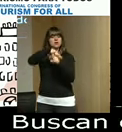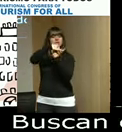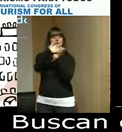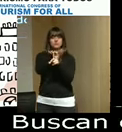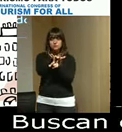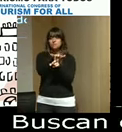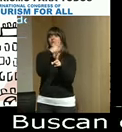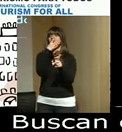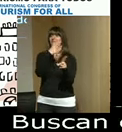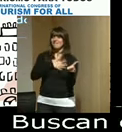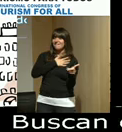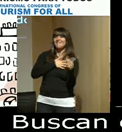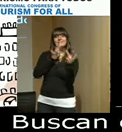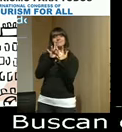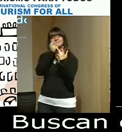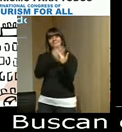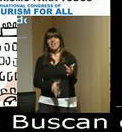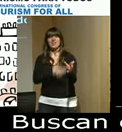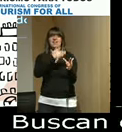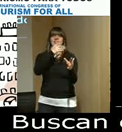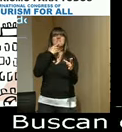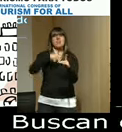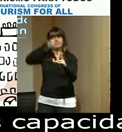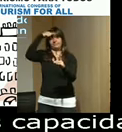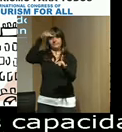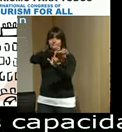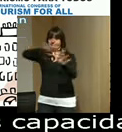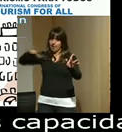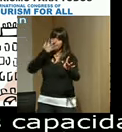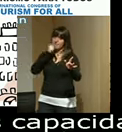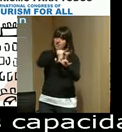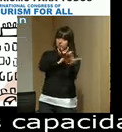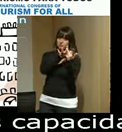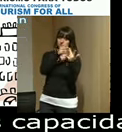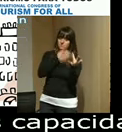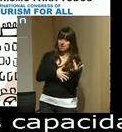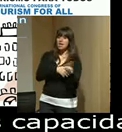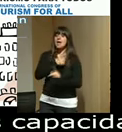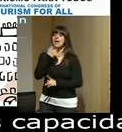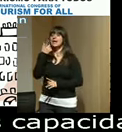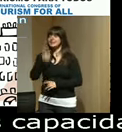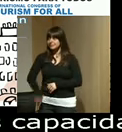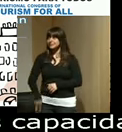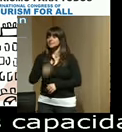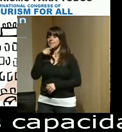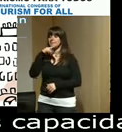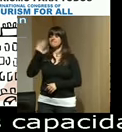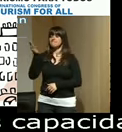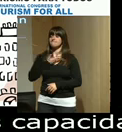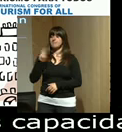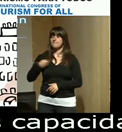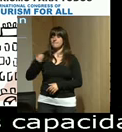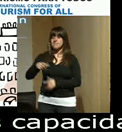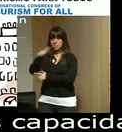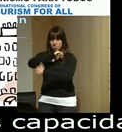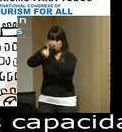amable por encima de los intereses o inquietudes culturales o medioambientales. Sin embargo, también influye en la elección de estos destinos